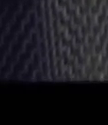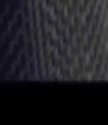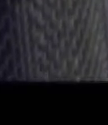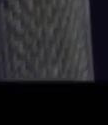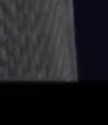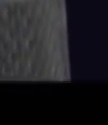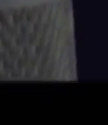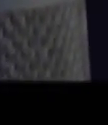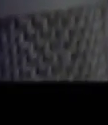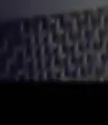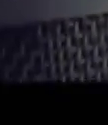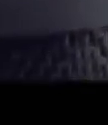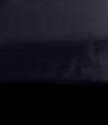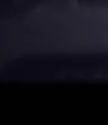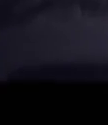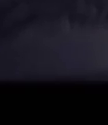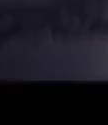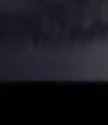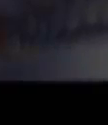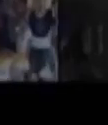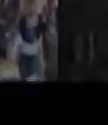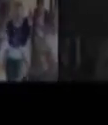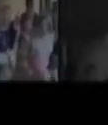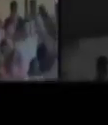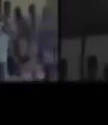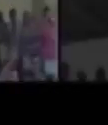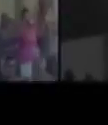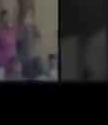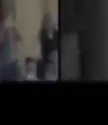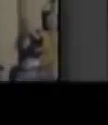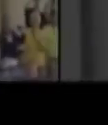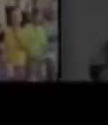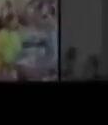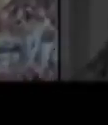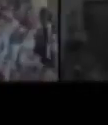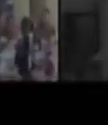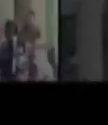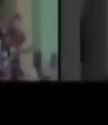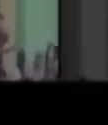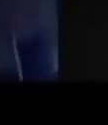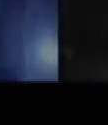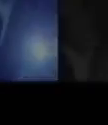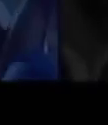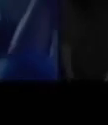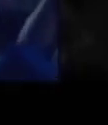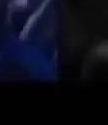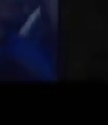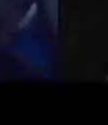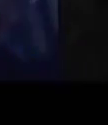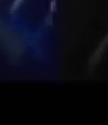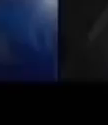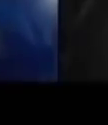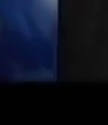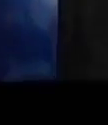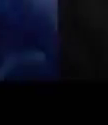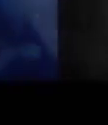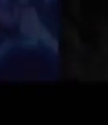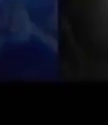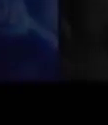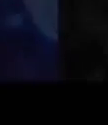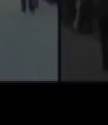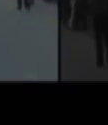yo lo prometí, le voy a ser fiel a la patria de Martí, a la patria